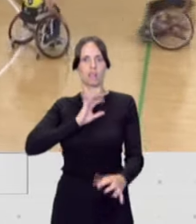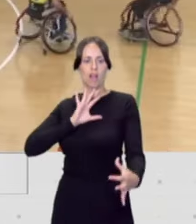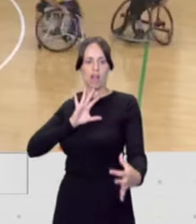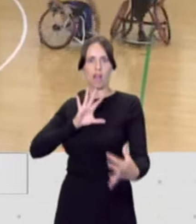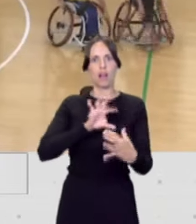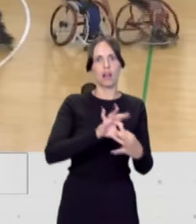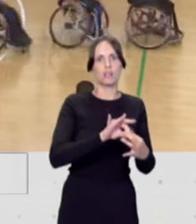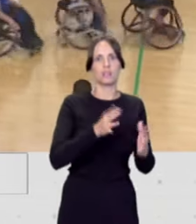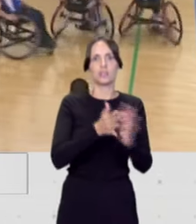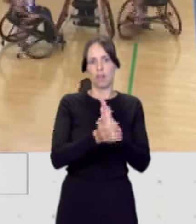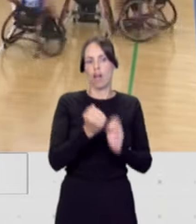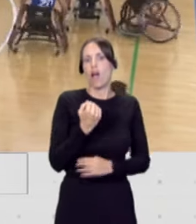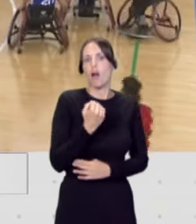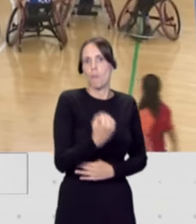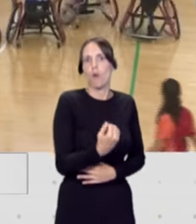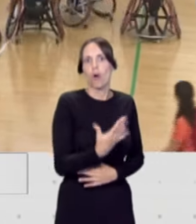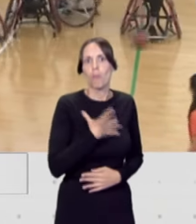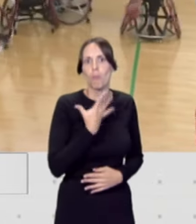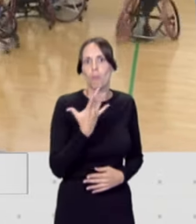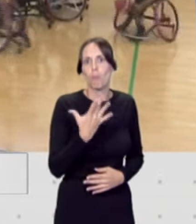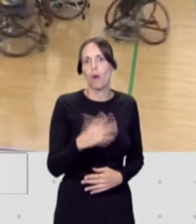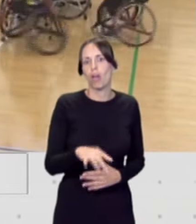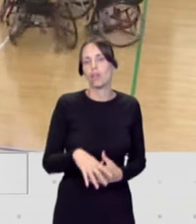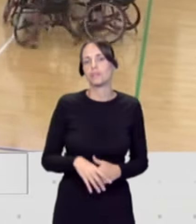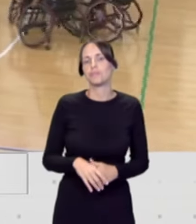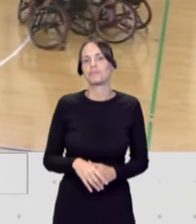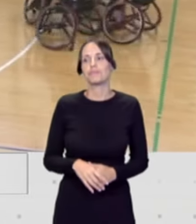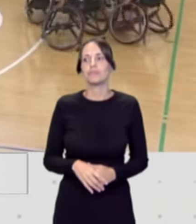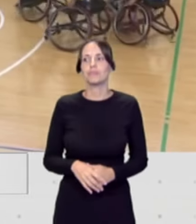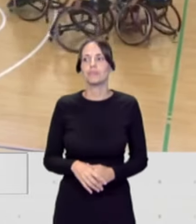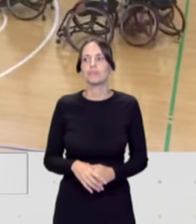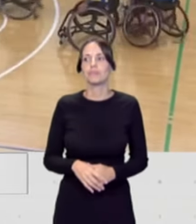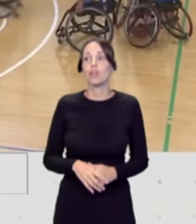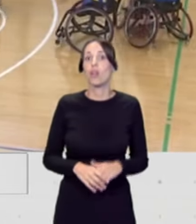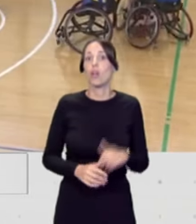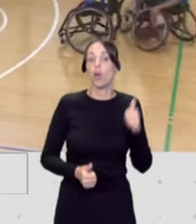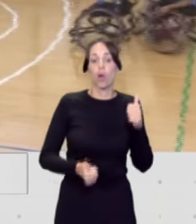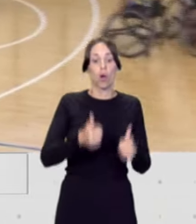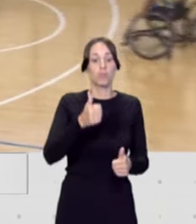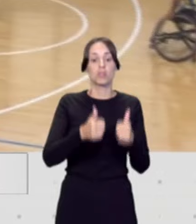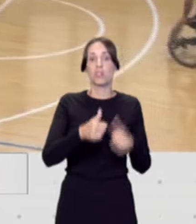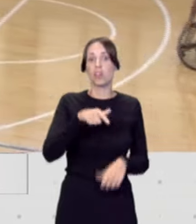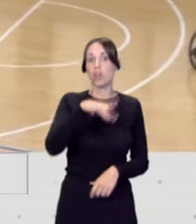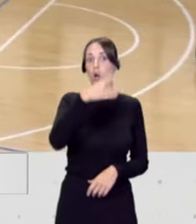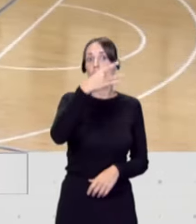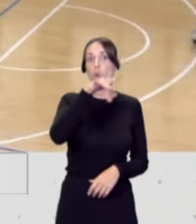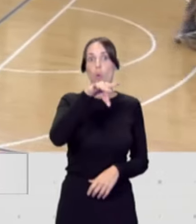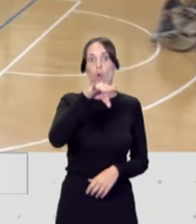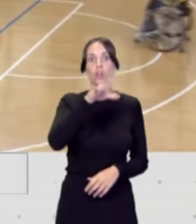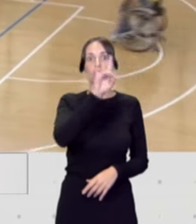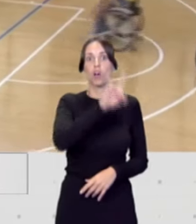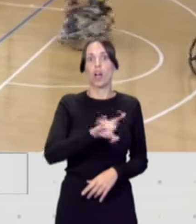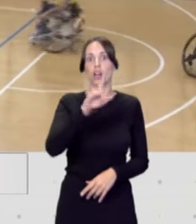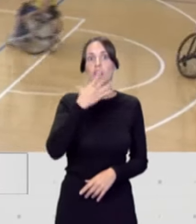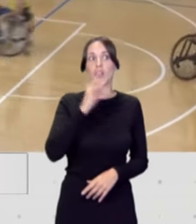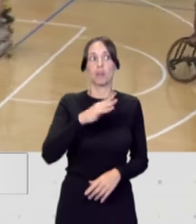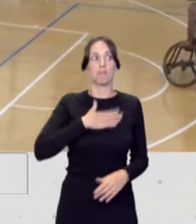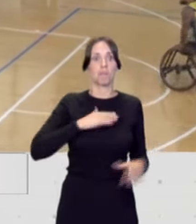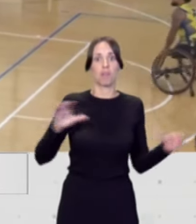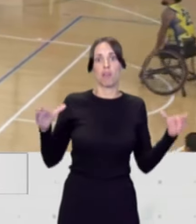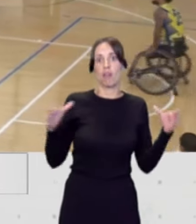apoyar en esta competición que, como comentabas, pues no existe otra participación canaria. Y pues para